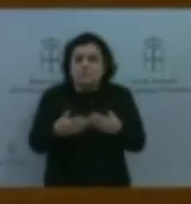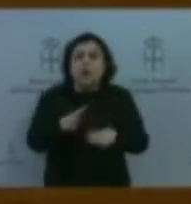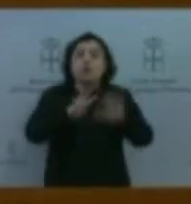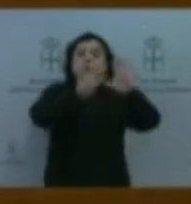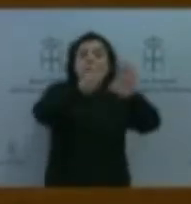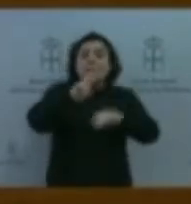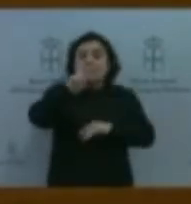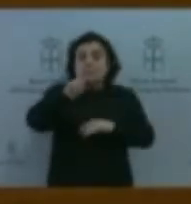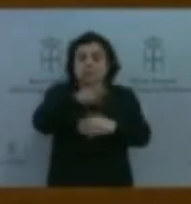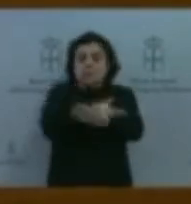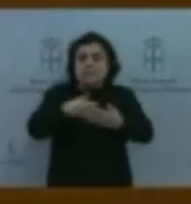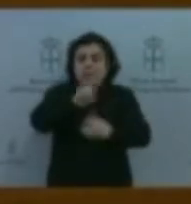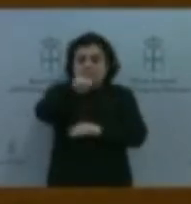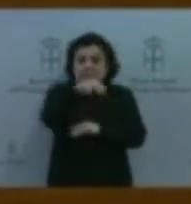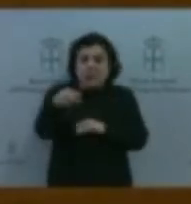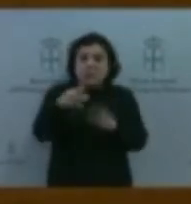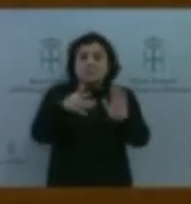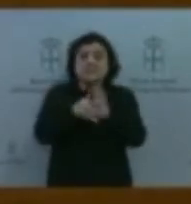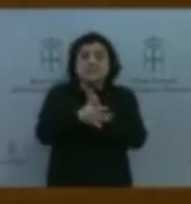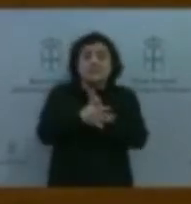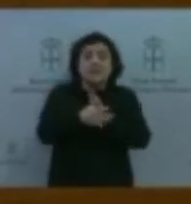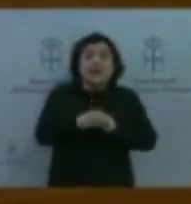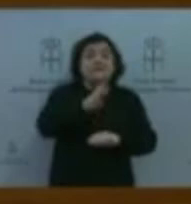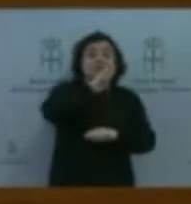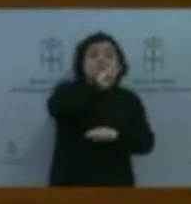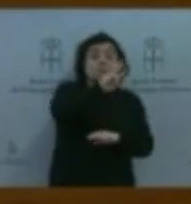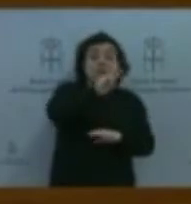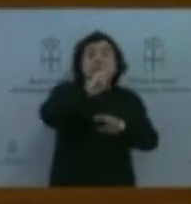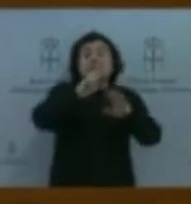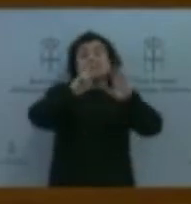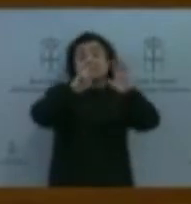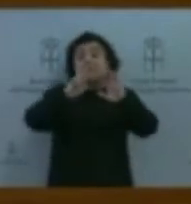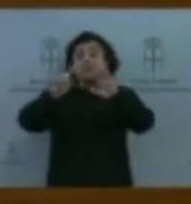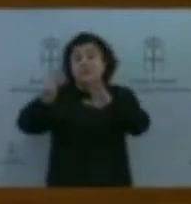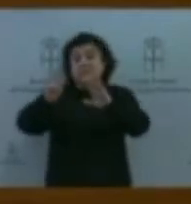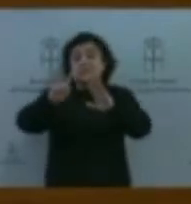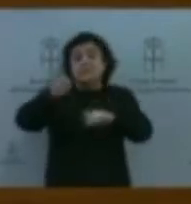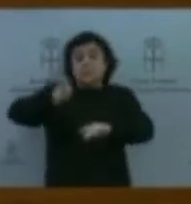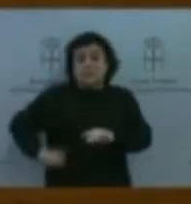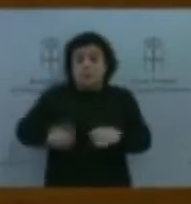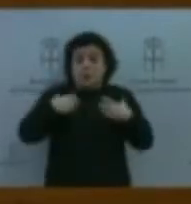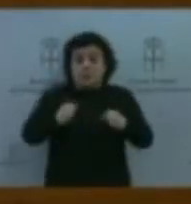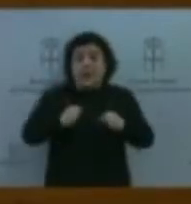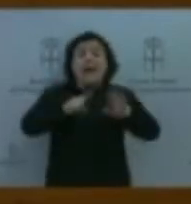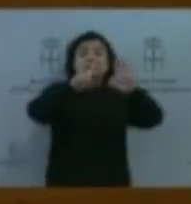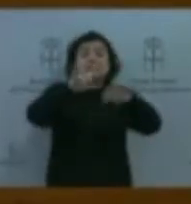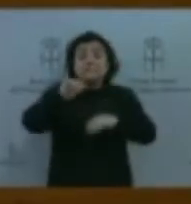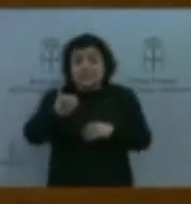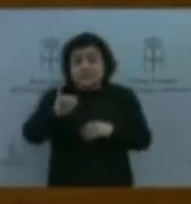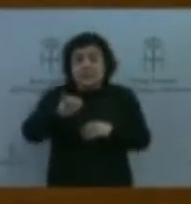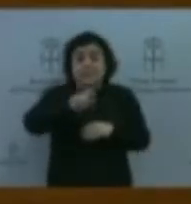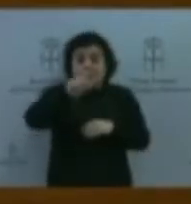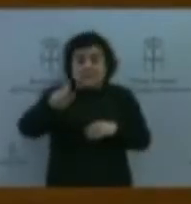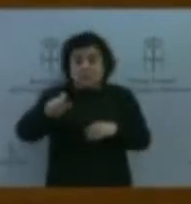a 3.396 profesionales sanitarios, a 6.000 profesionales de atención a la dependencia, a 2.600 profesores.